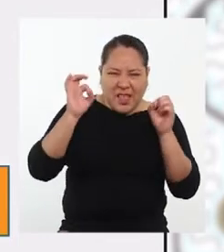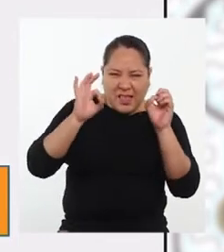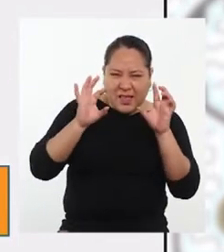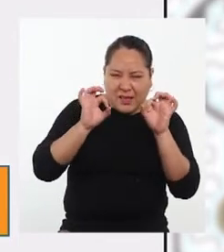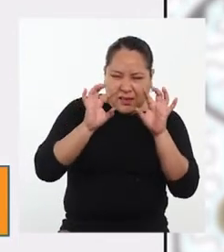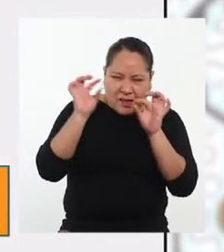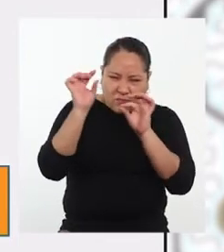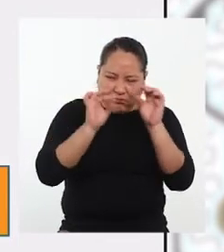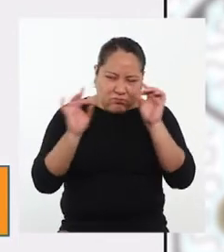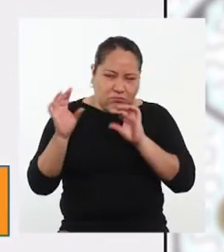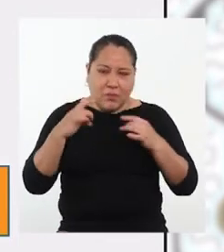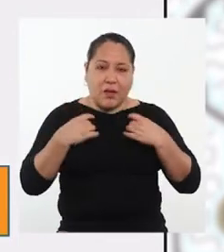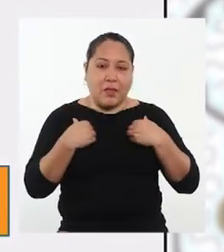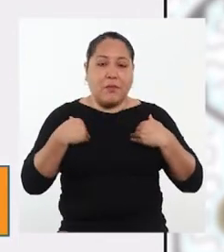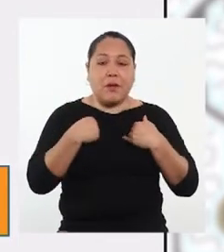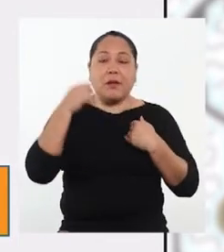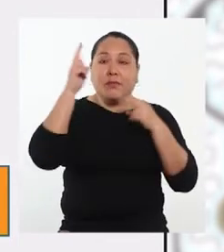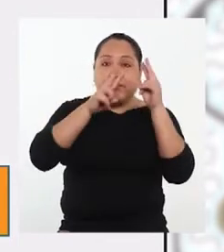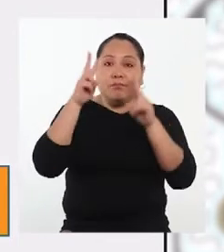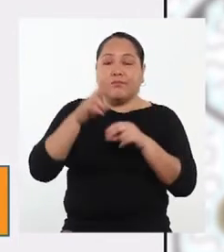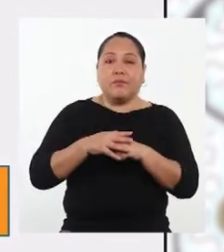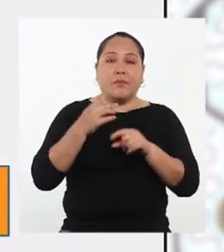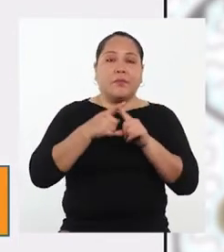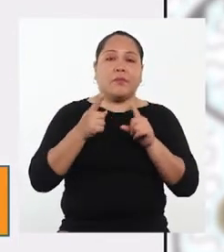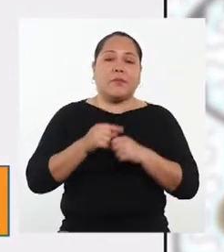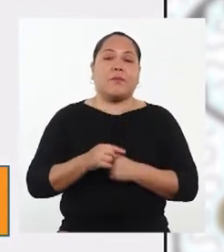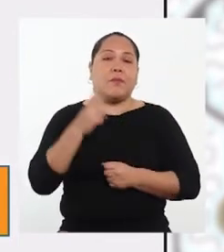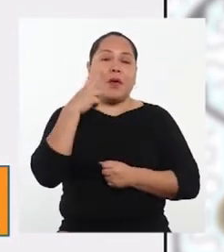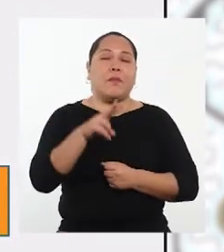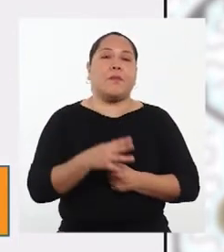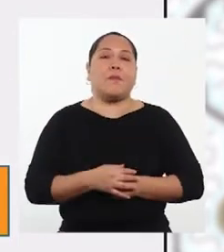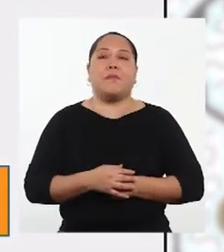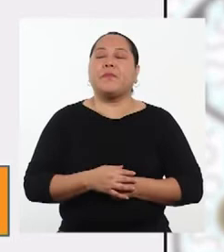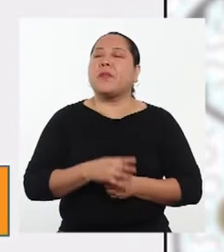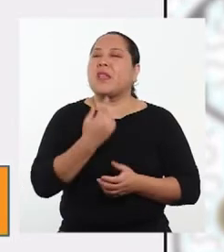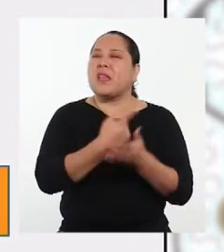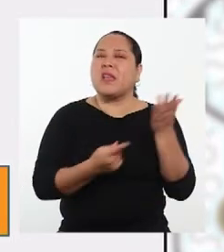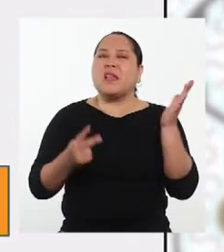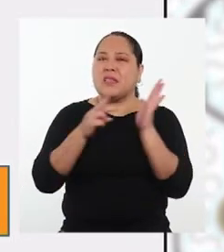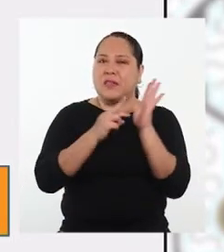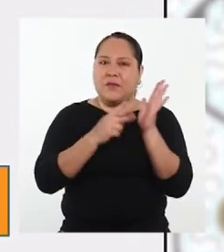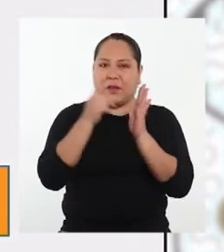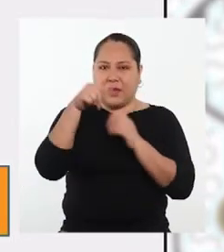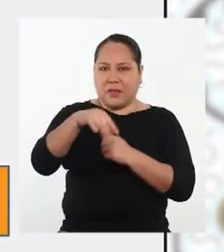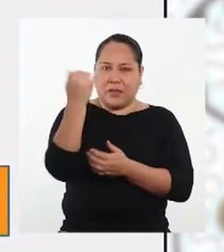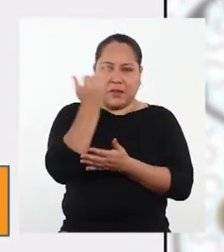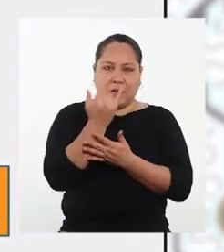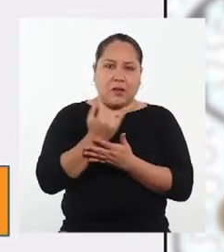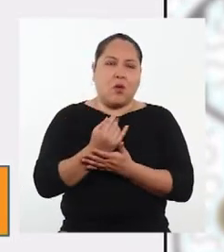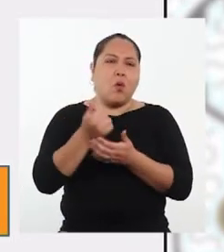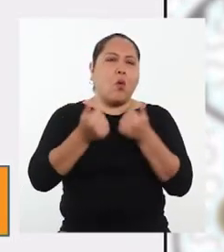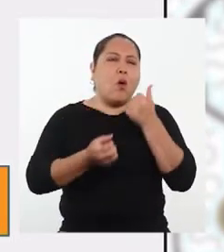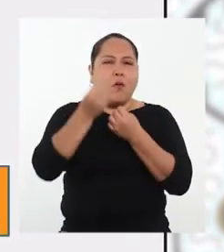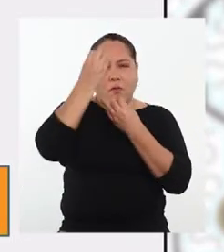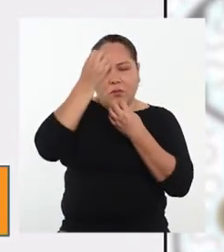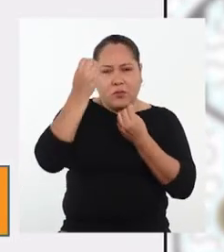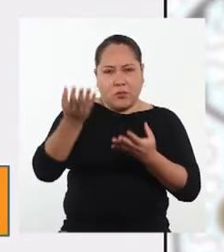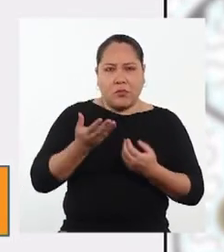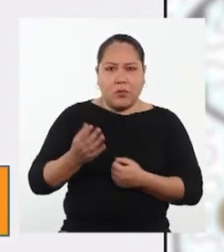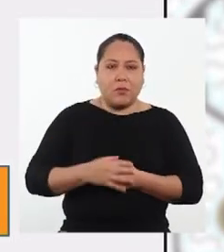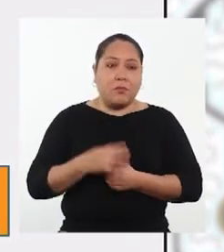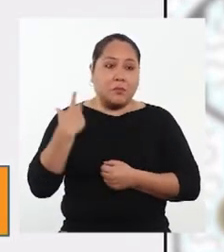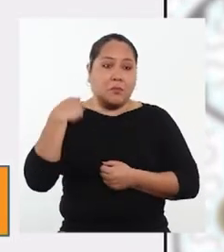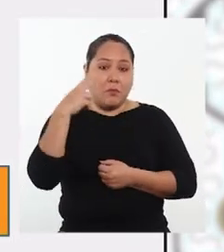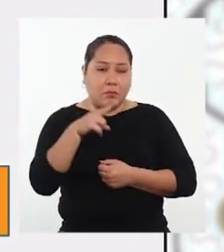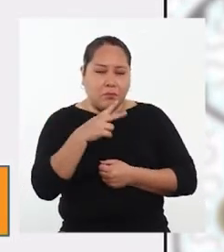programa. Al igual que el resto de gráficos que hemos visto hasta ahora, primero veamos, ¿de qué se trata este gráfico? ¿Qué información nos